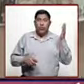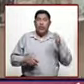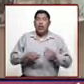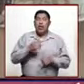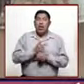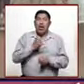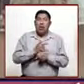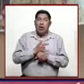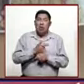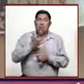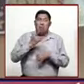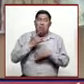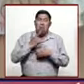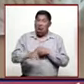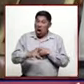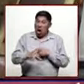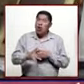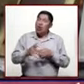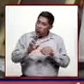cervezas.